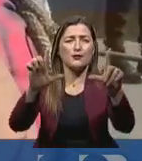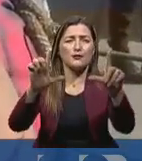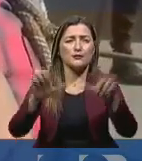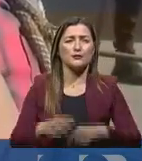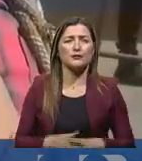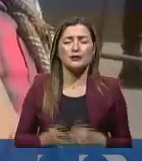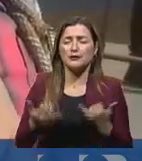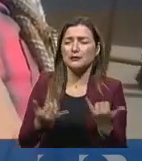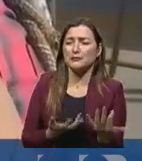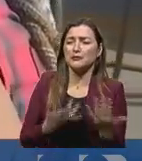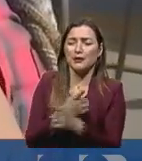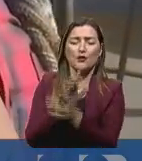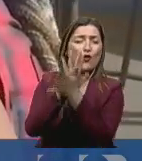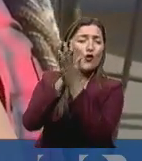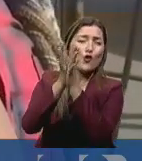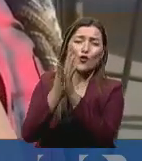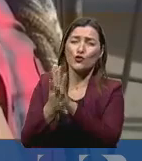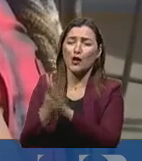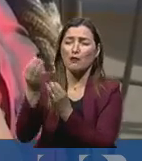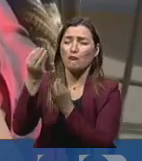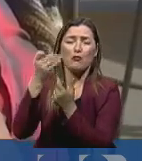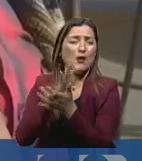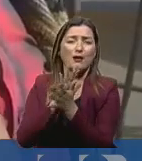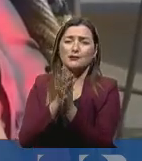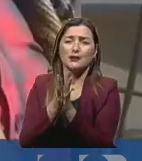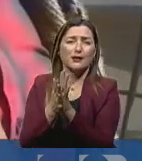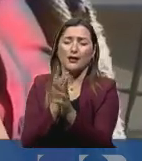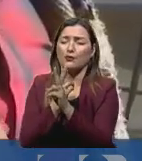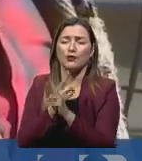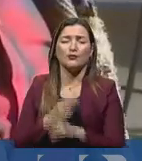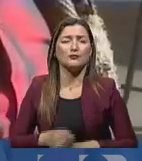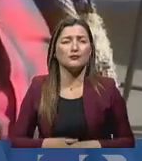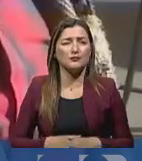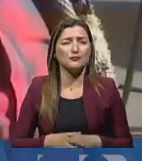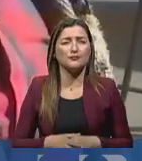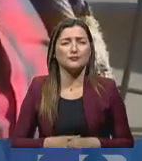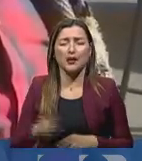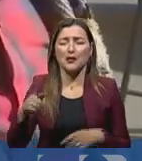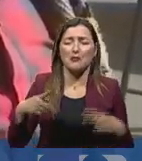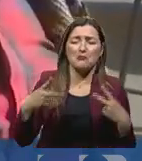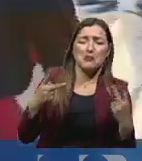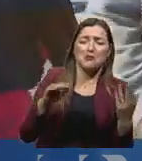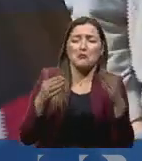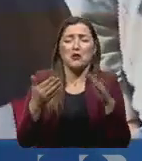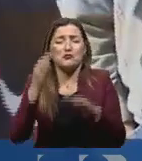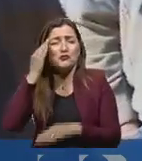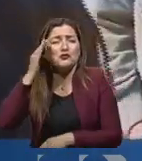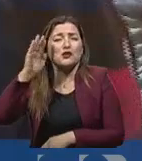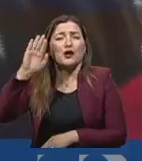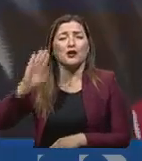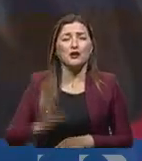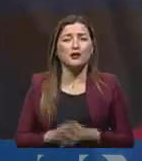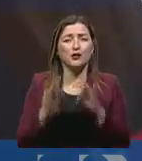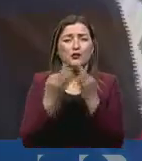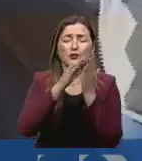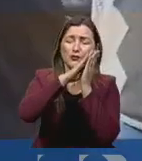y hasta el día de hoy no no nos dan ninguna respuesta de él no sabemos si está bien Estará mal muchas familias